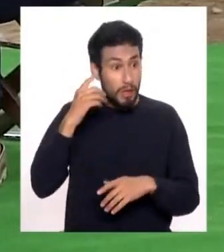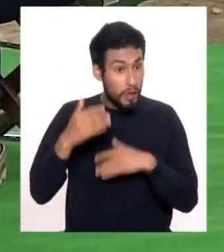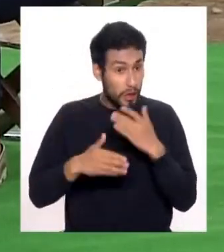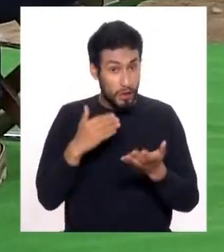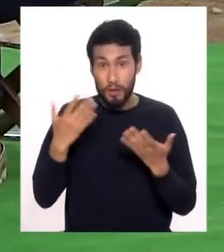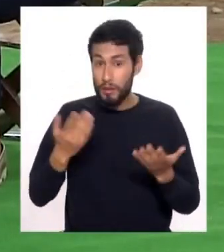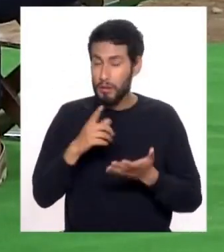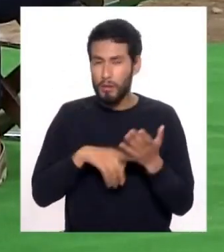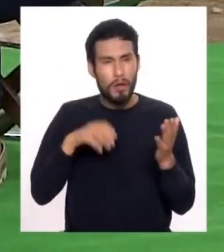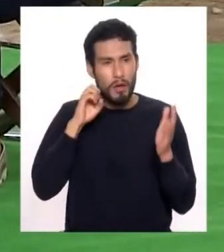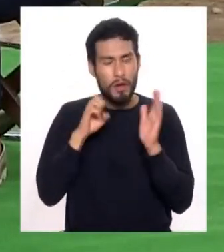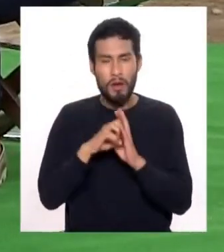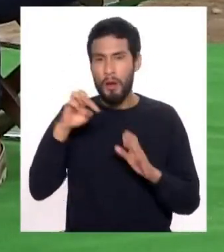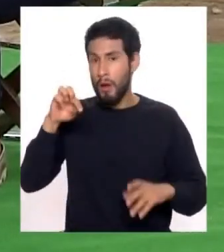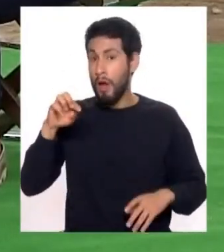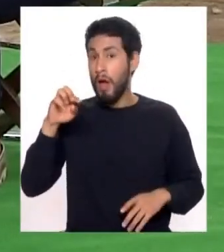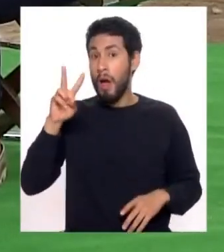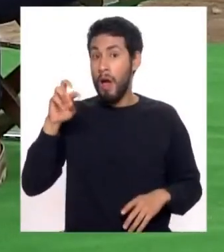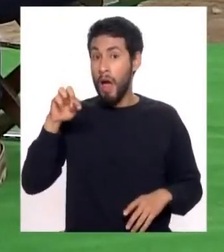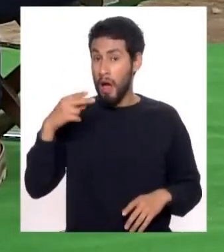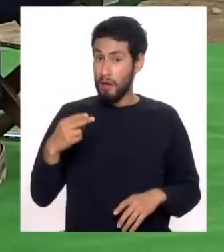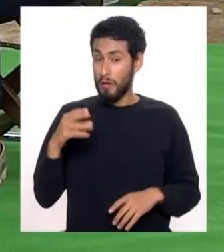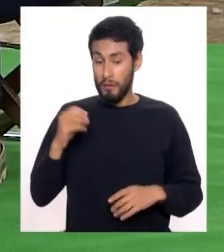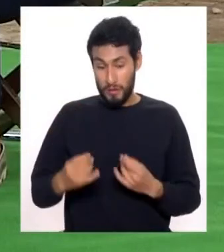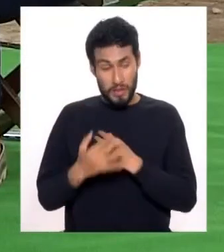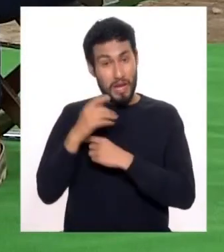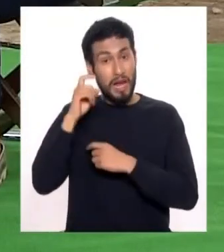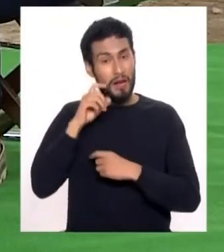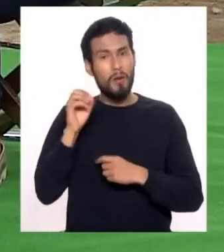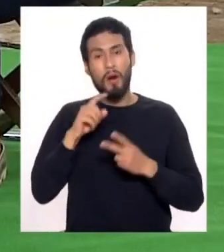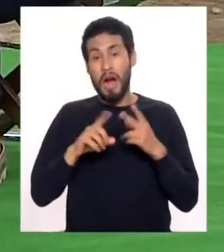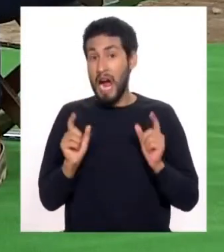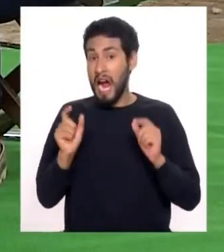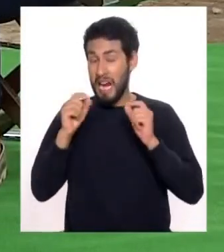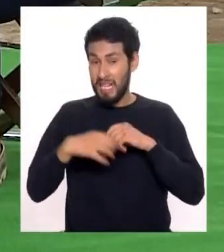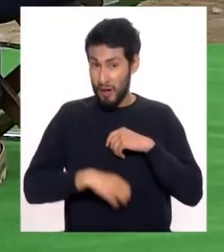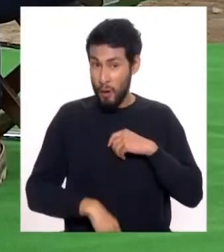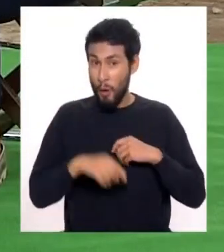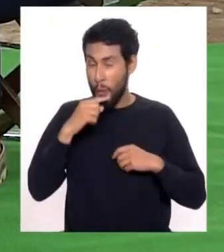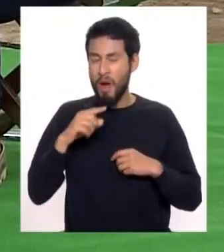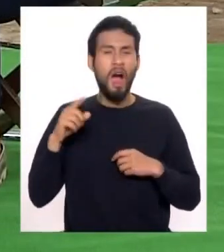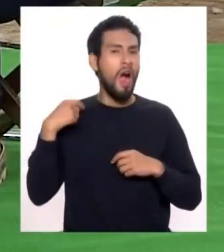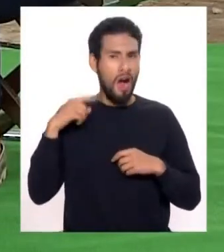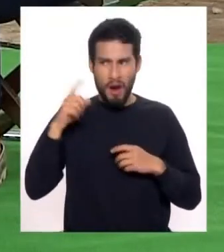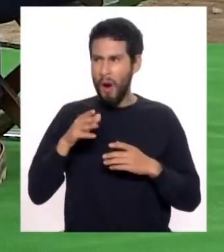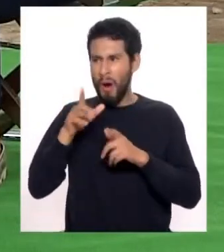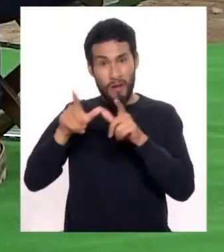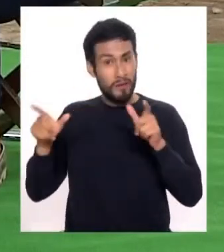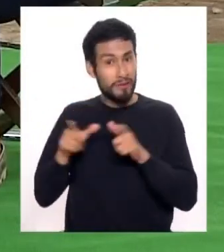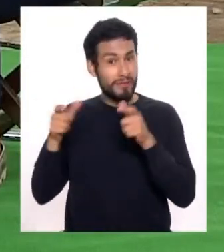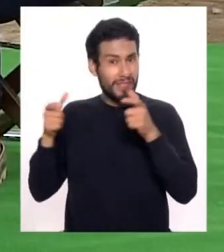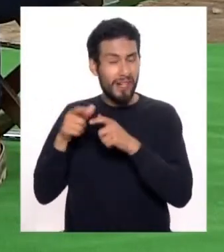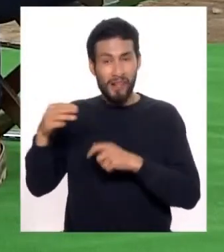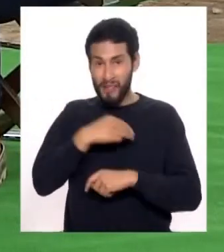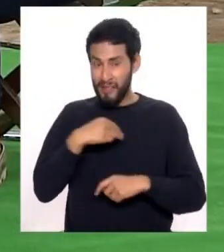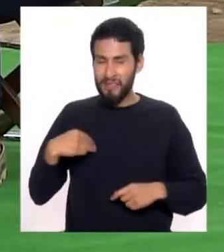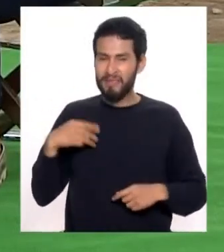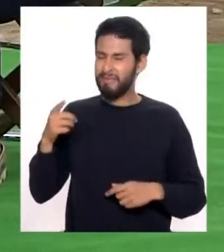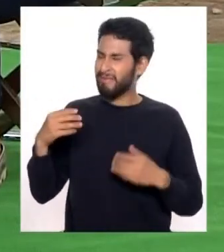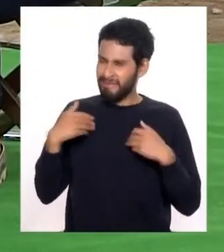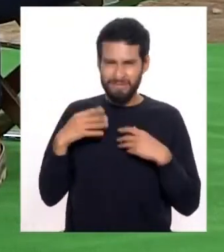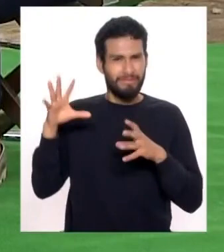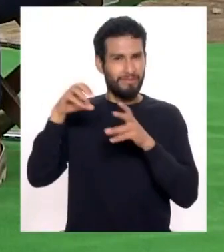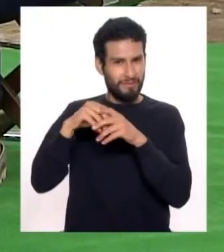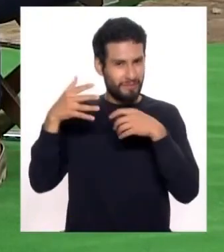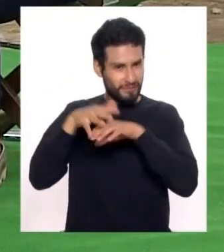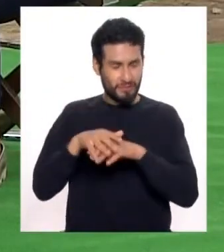estamos hablando por ejemplo del papilomavirus, pero detectamos por ahí un cáncer de cuello uterino, bueno, pues hay un centro de referencia normalmente del ministerio, porque estas son redes